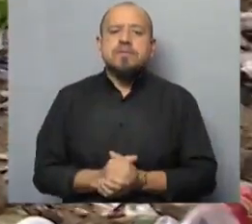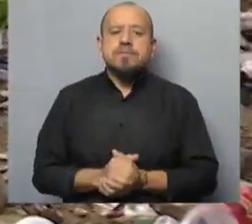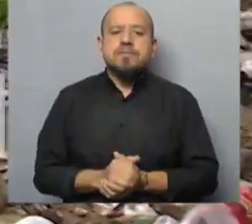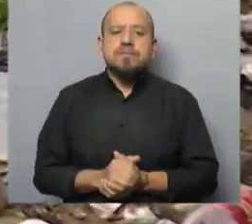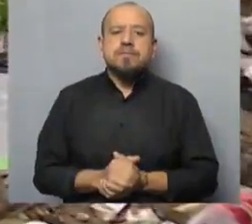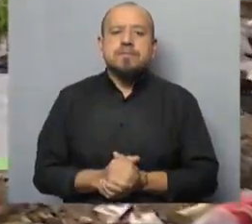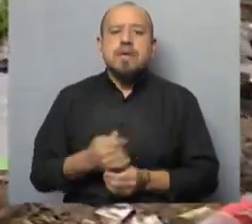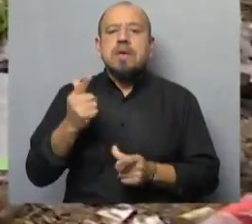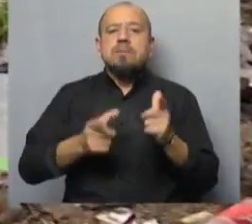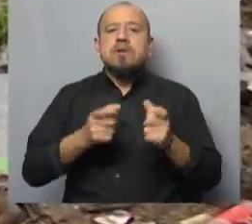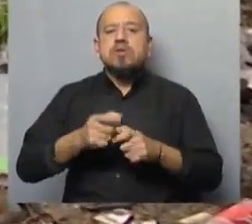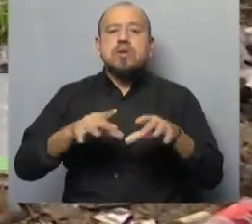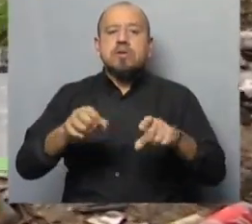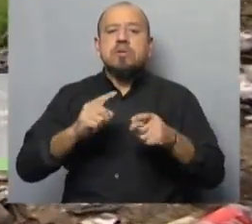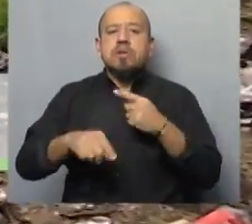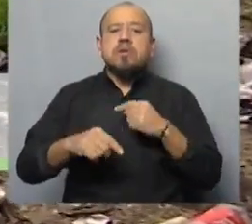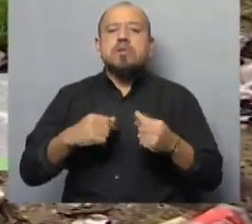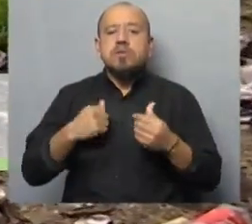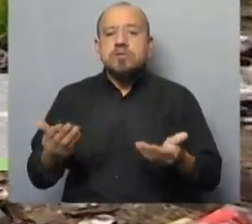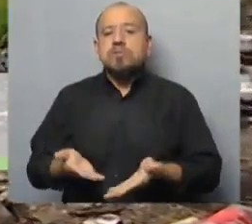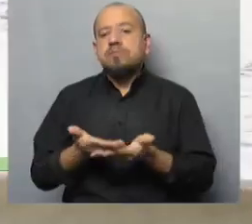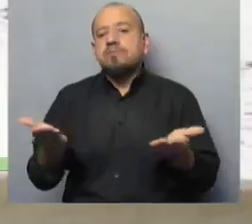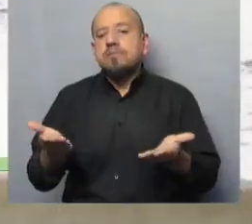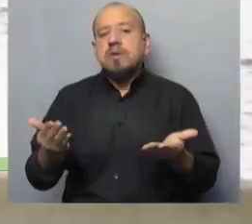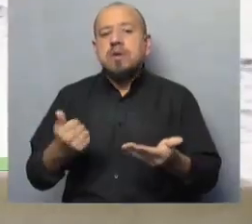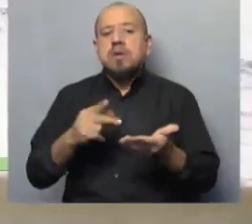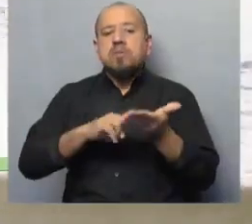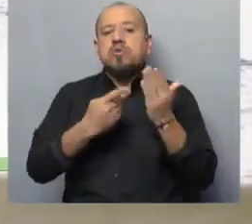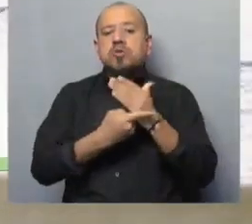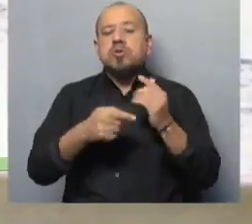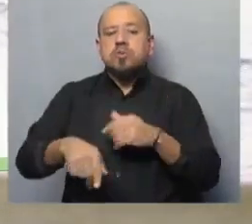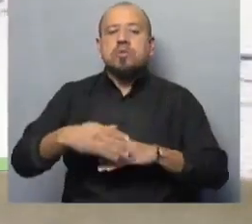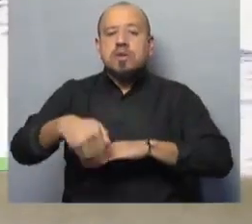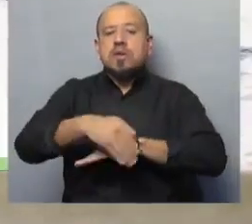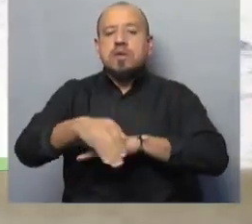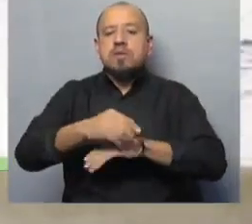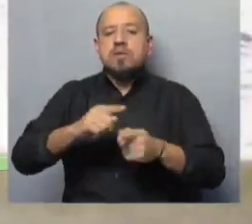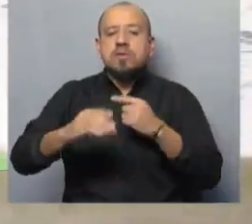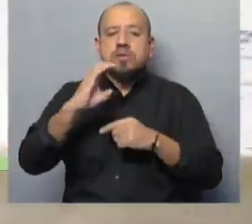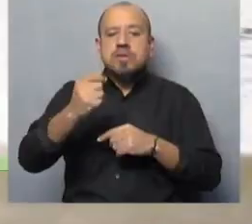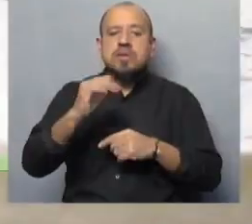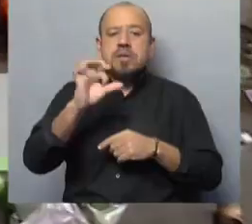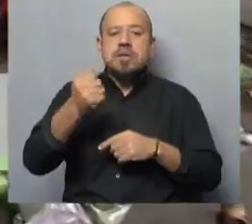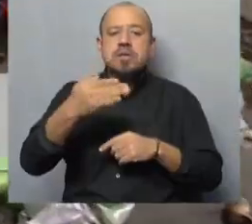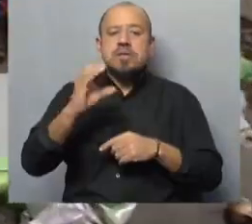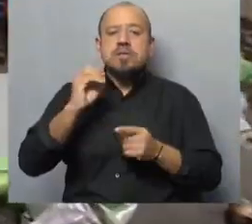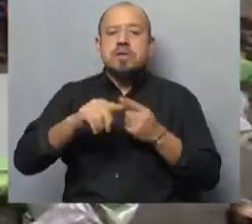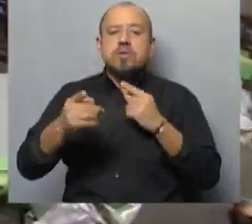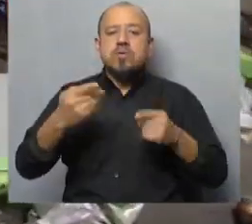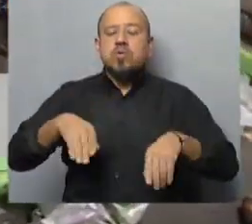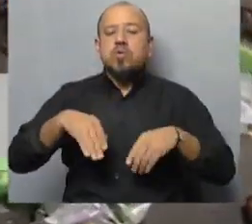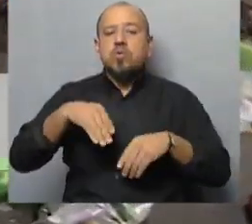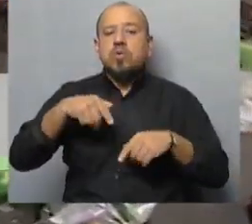vecinos y vecinas del oeste impulsa un proyecto ambiental para la rambla de bajo valencia y cazaba con apoyo municipal y